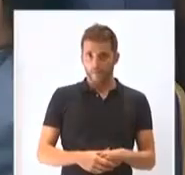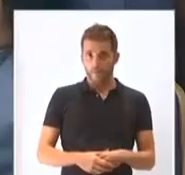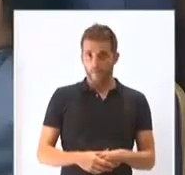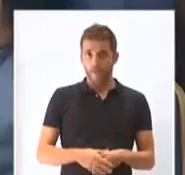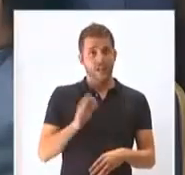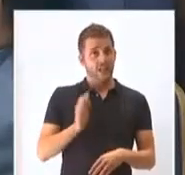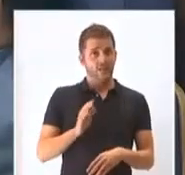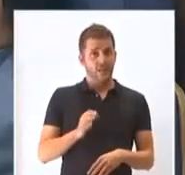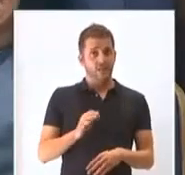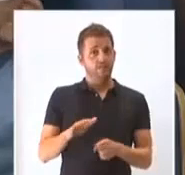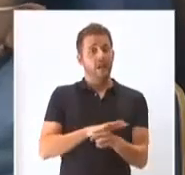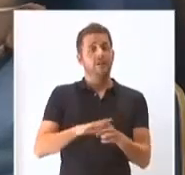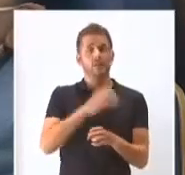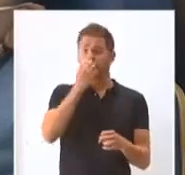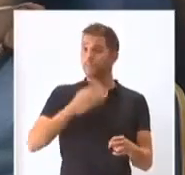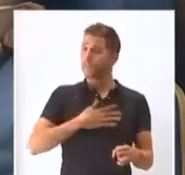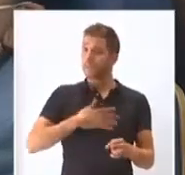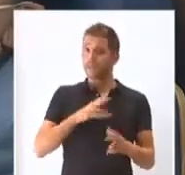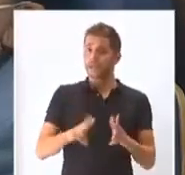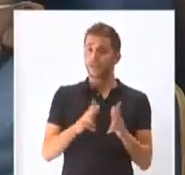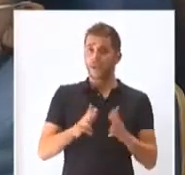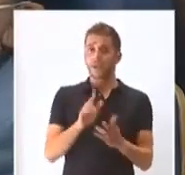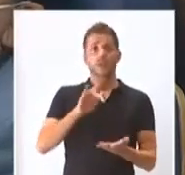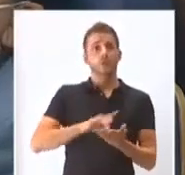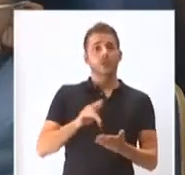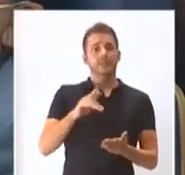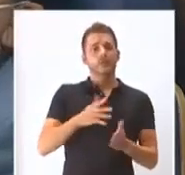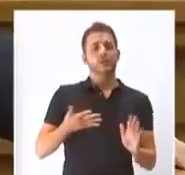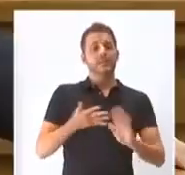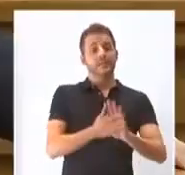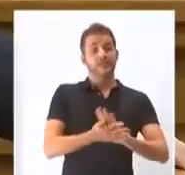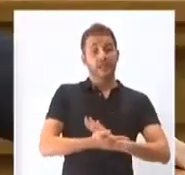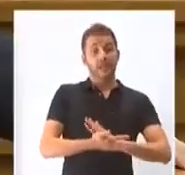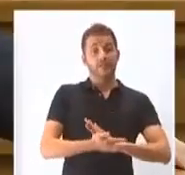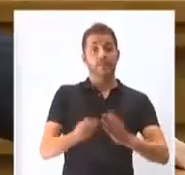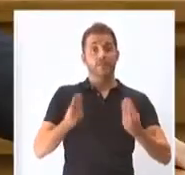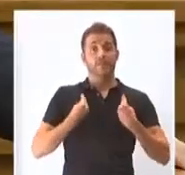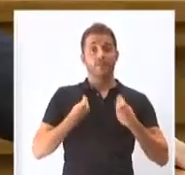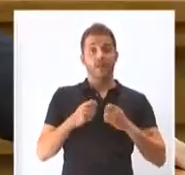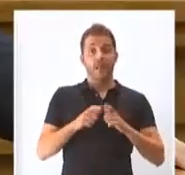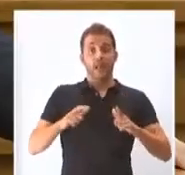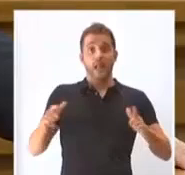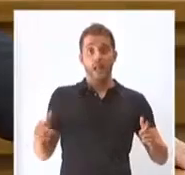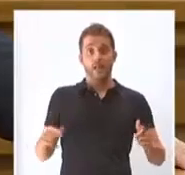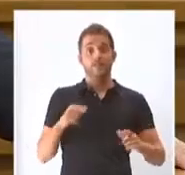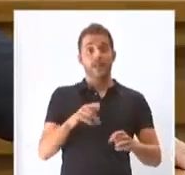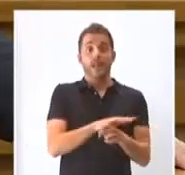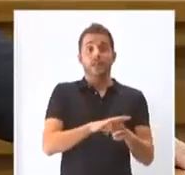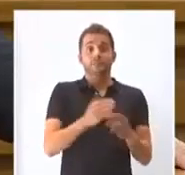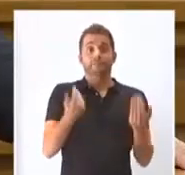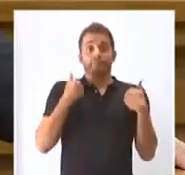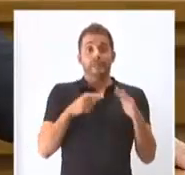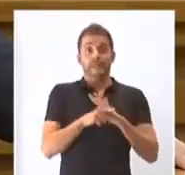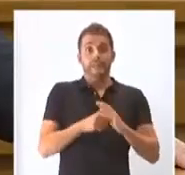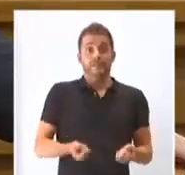estamos el bienestar social genera esperanza de vida y este área le toca gestionar el